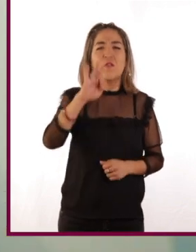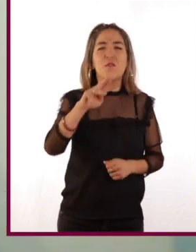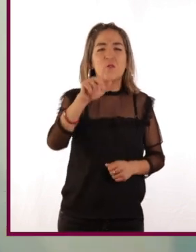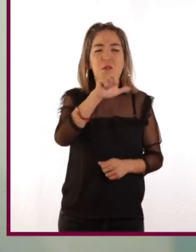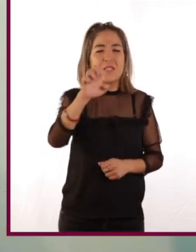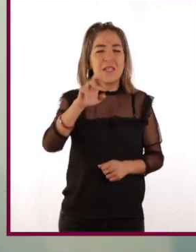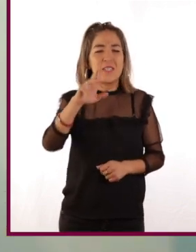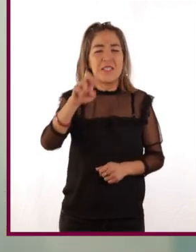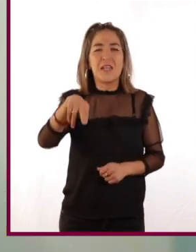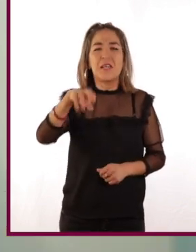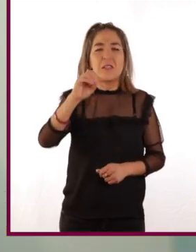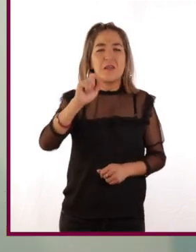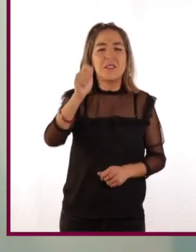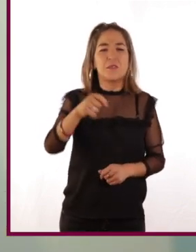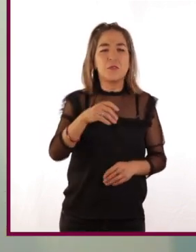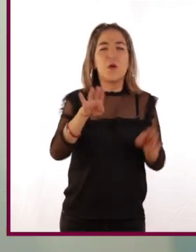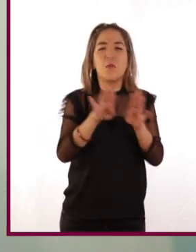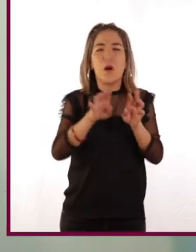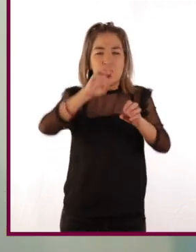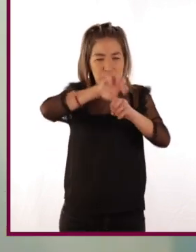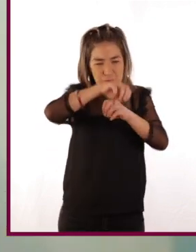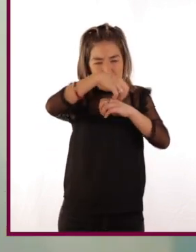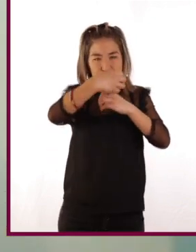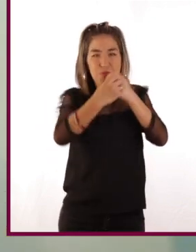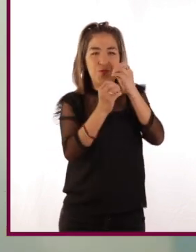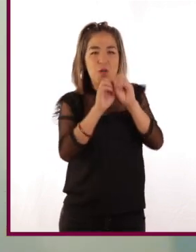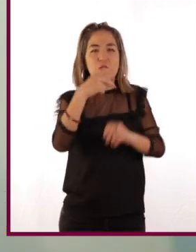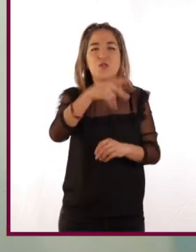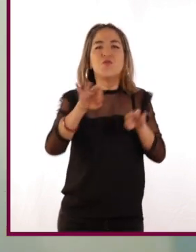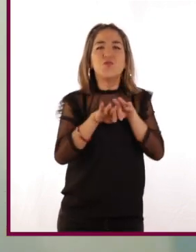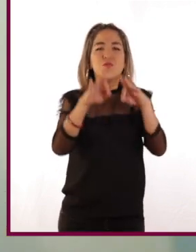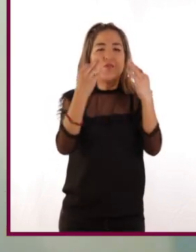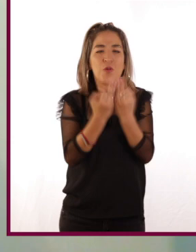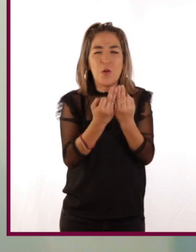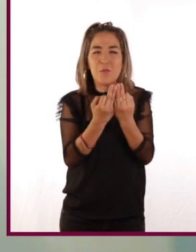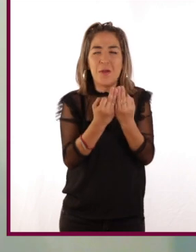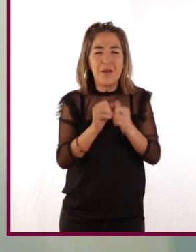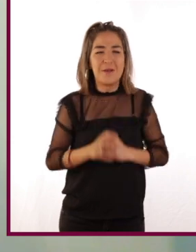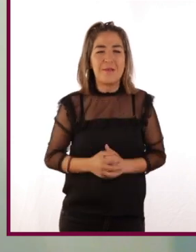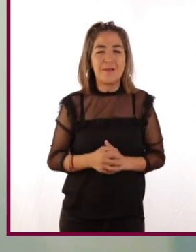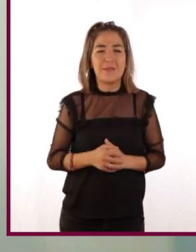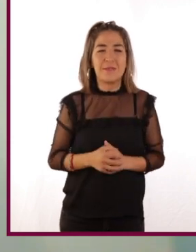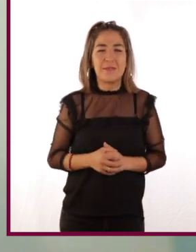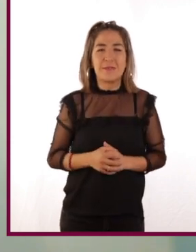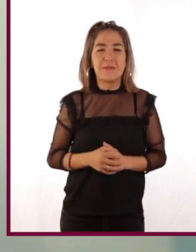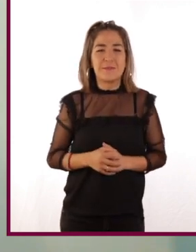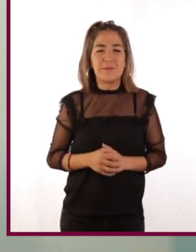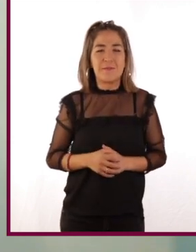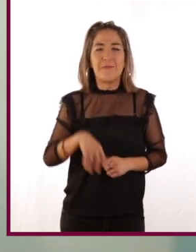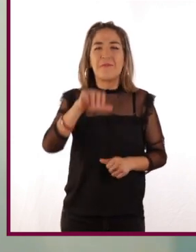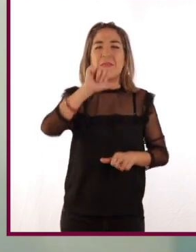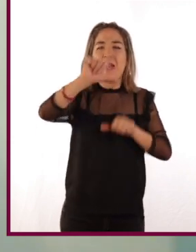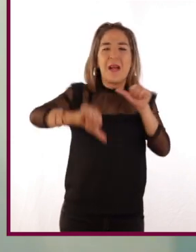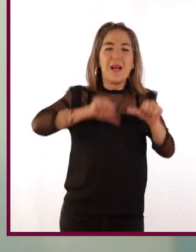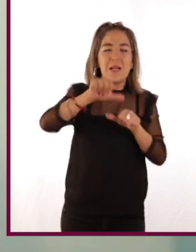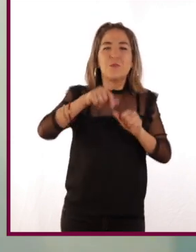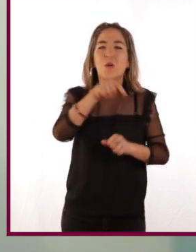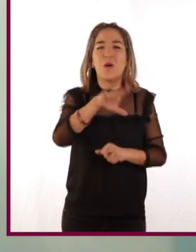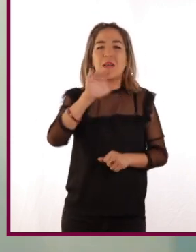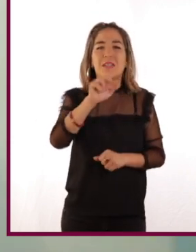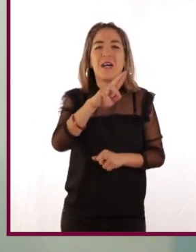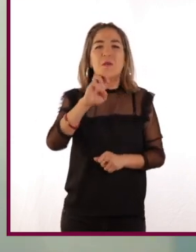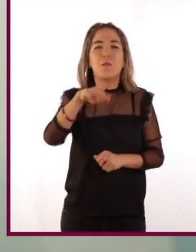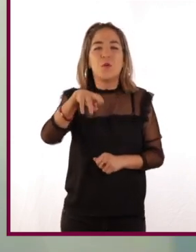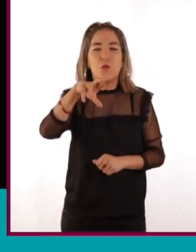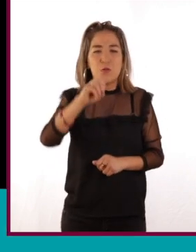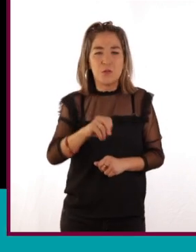un fullereno es una molécula que está formada por átomos